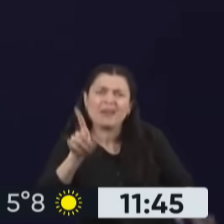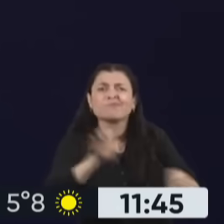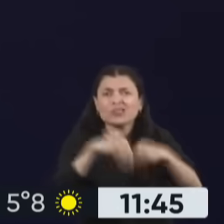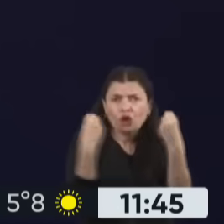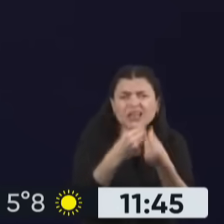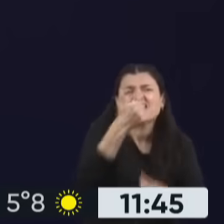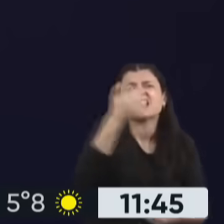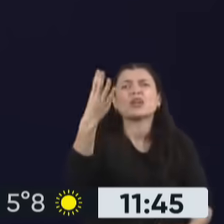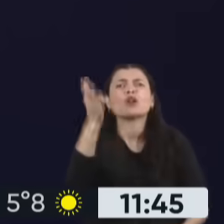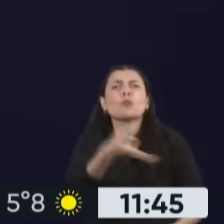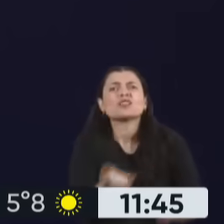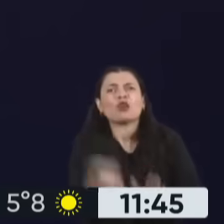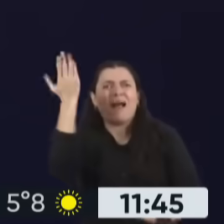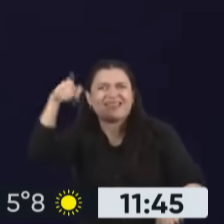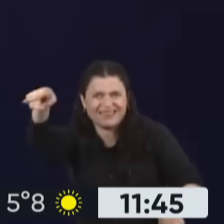64%, y que lograron,